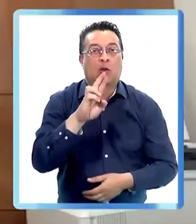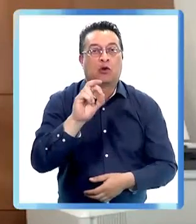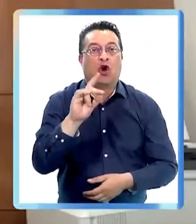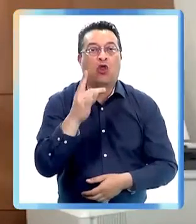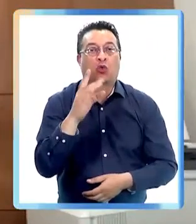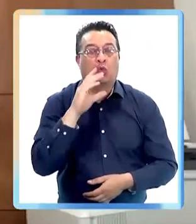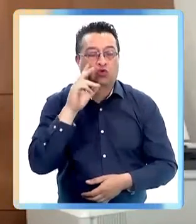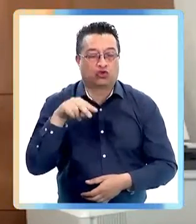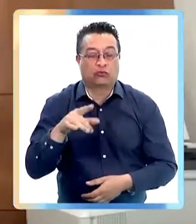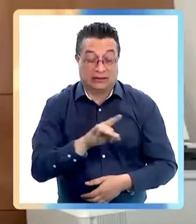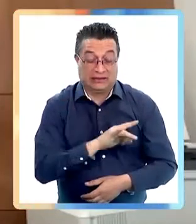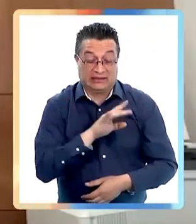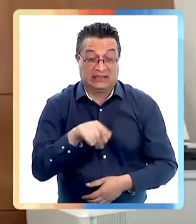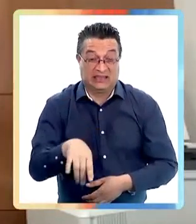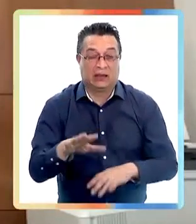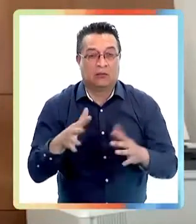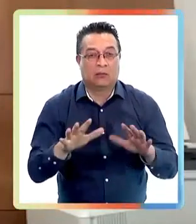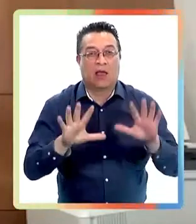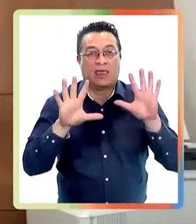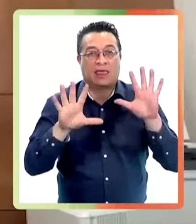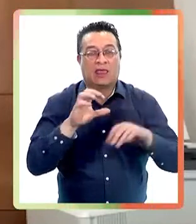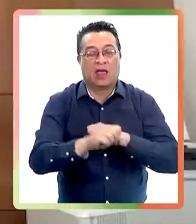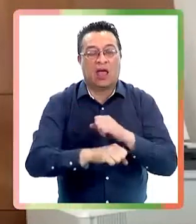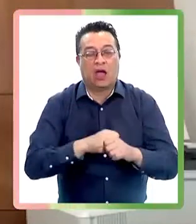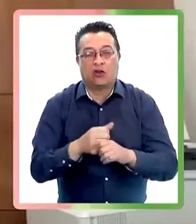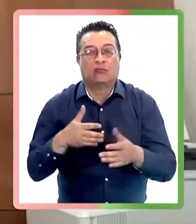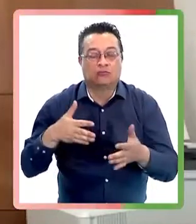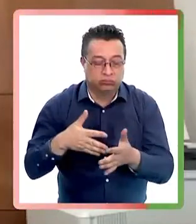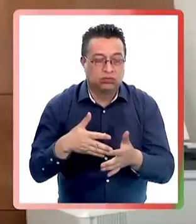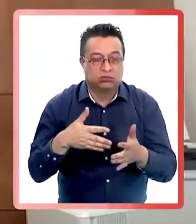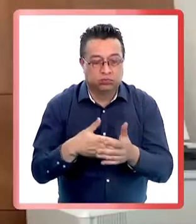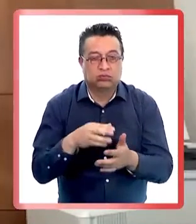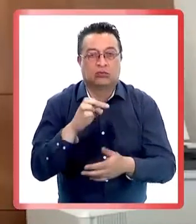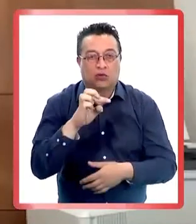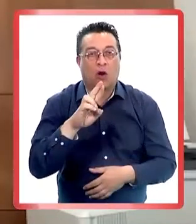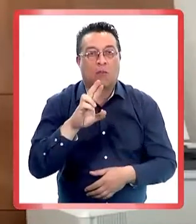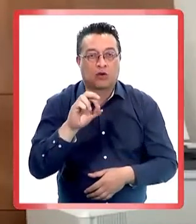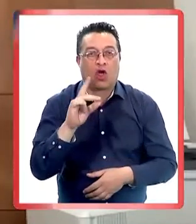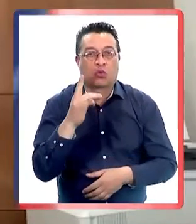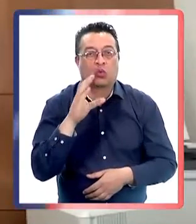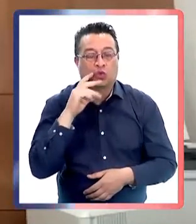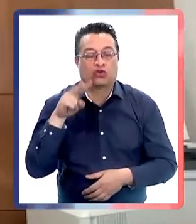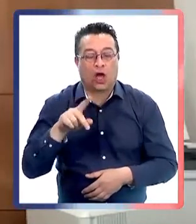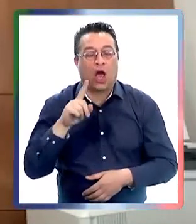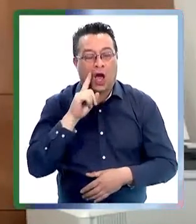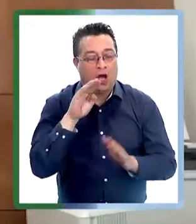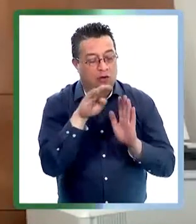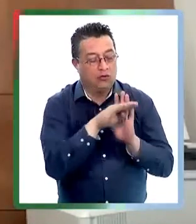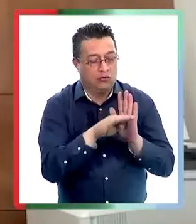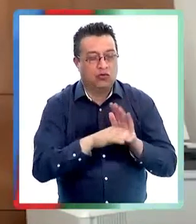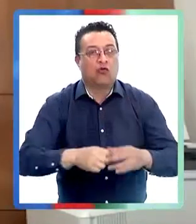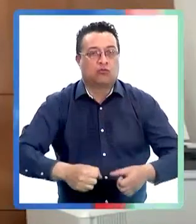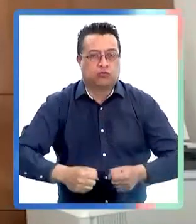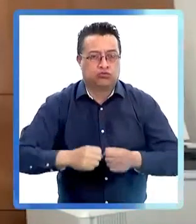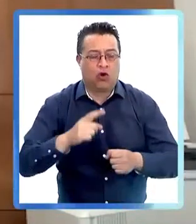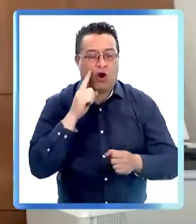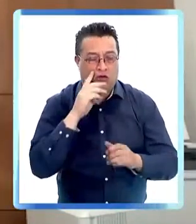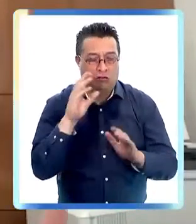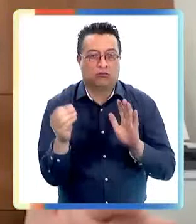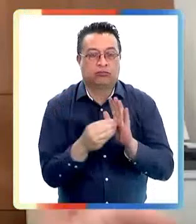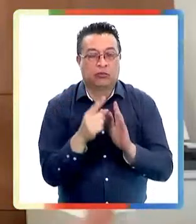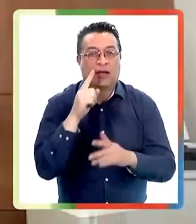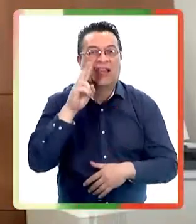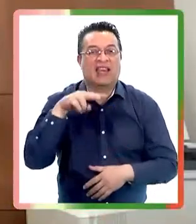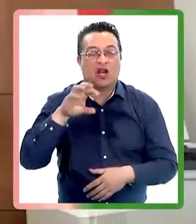productividad, porque nuestro país lleva cerca de una década estancado en productividad y tenemos ahí una agenda robusta que ha presentado